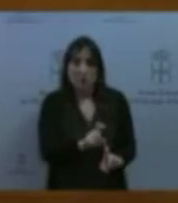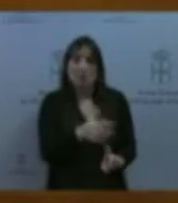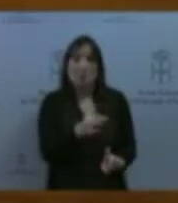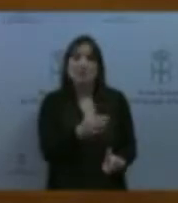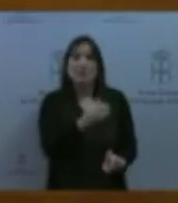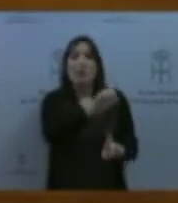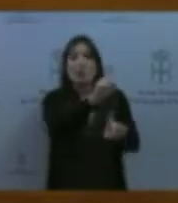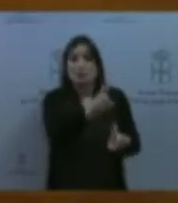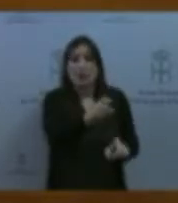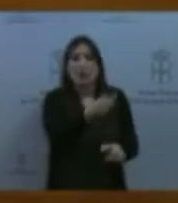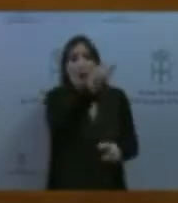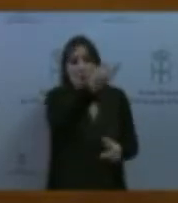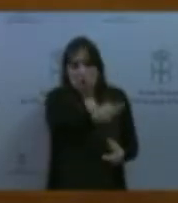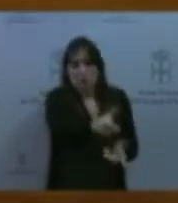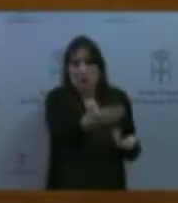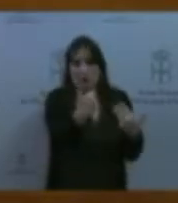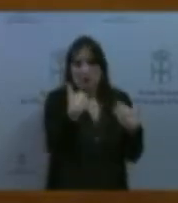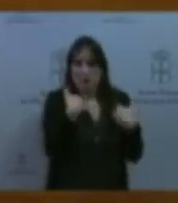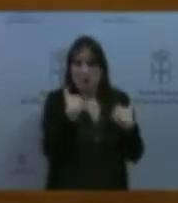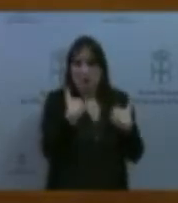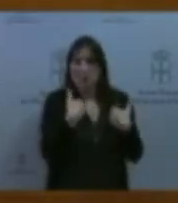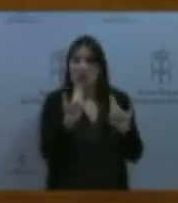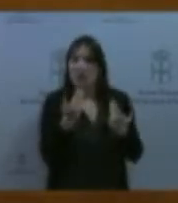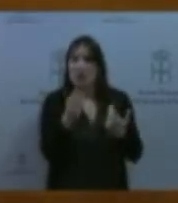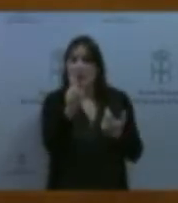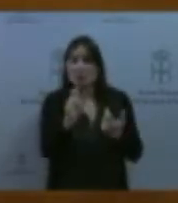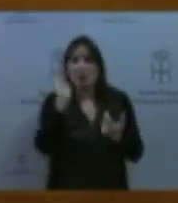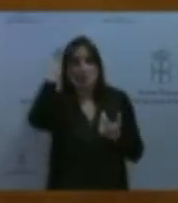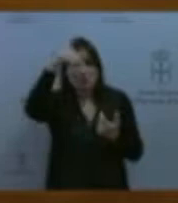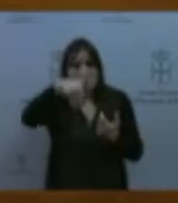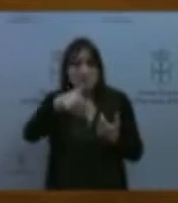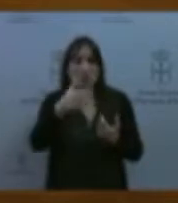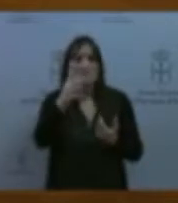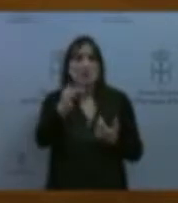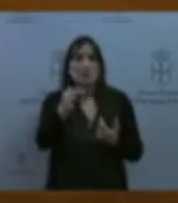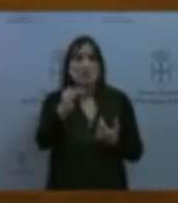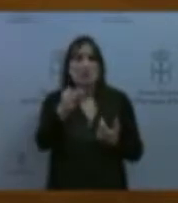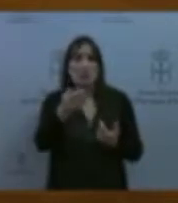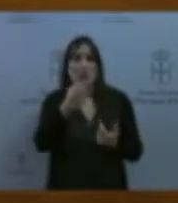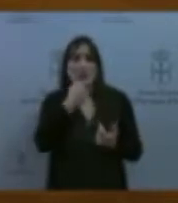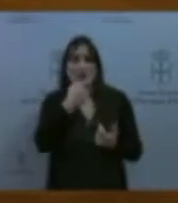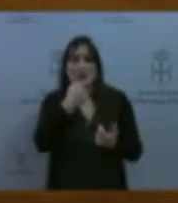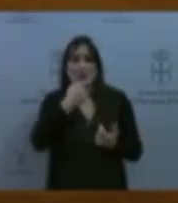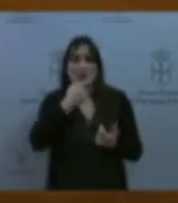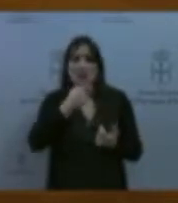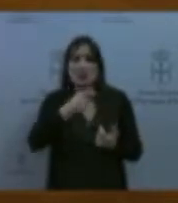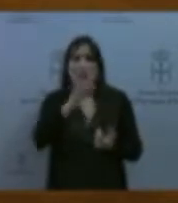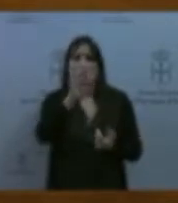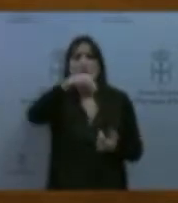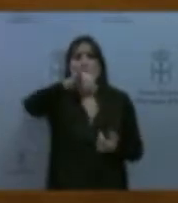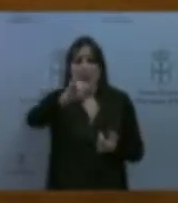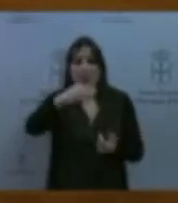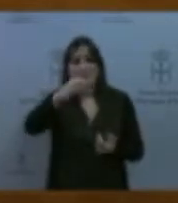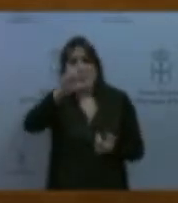y parlamentario británico, Tony Benn, un histórico del laborismo, que cuando se despidió del Parlamento en su discurso de